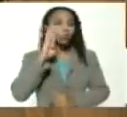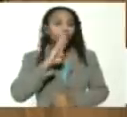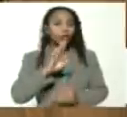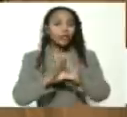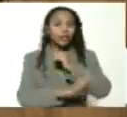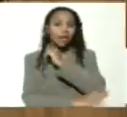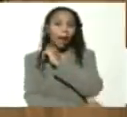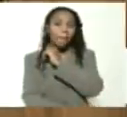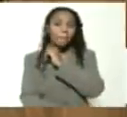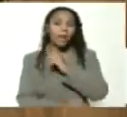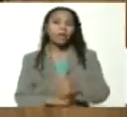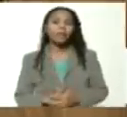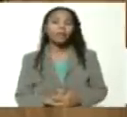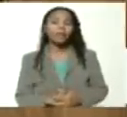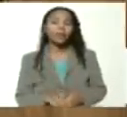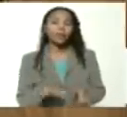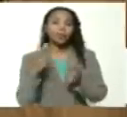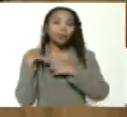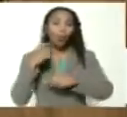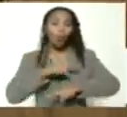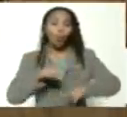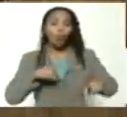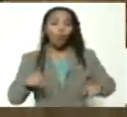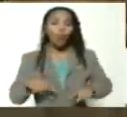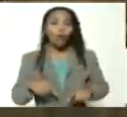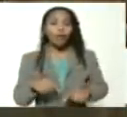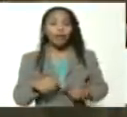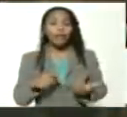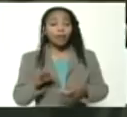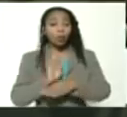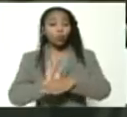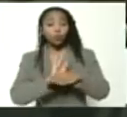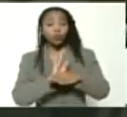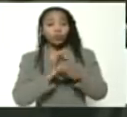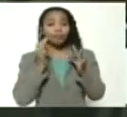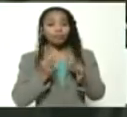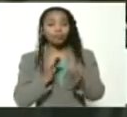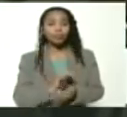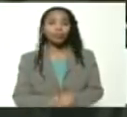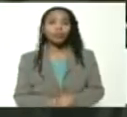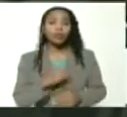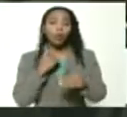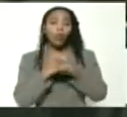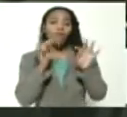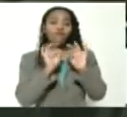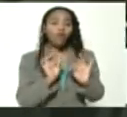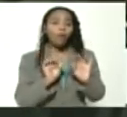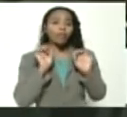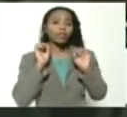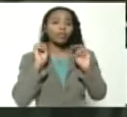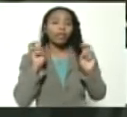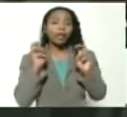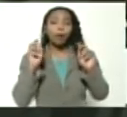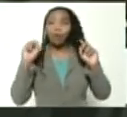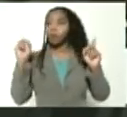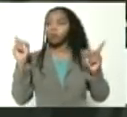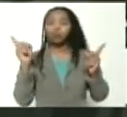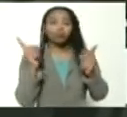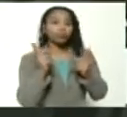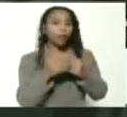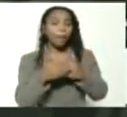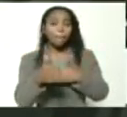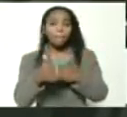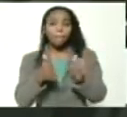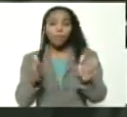su respectiva coordinación de bienes asegurados. Igualmente, en materia ambiental, ampliamos la competencia